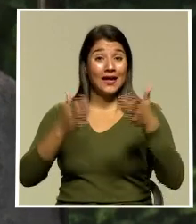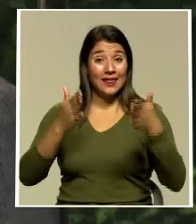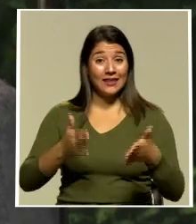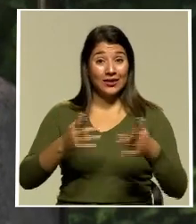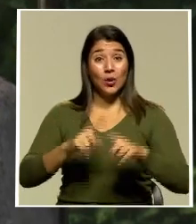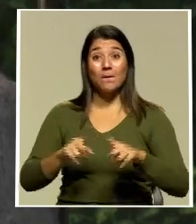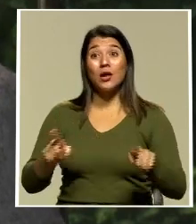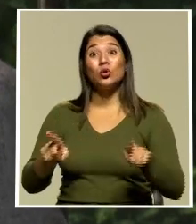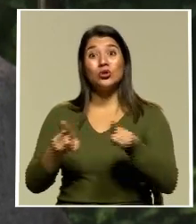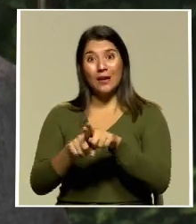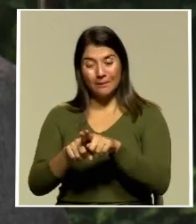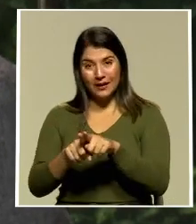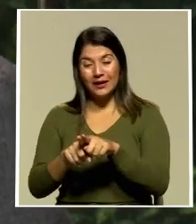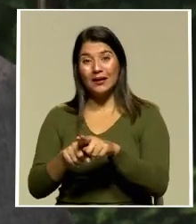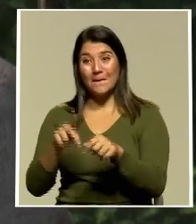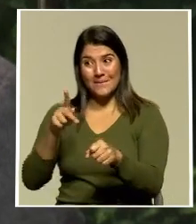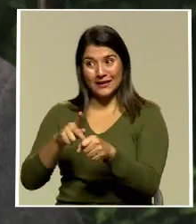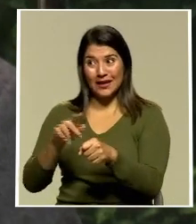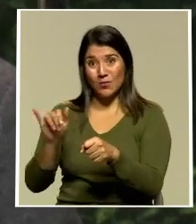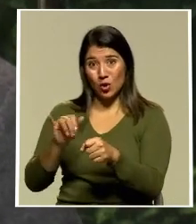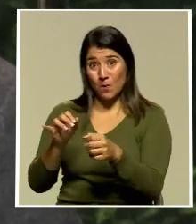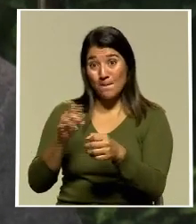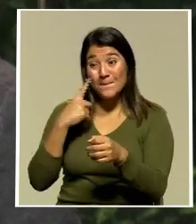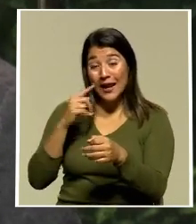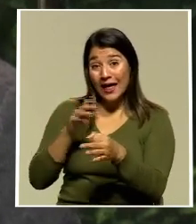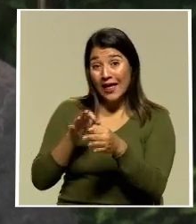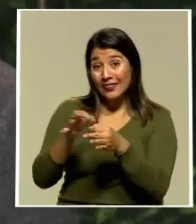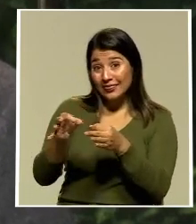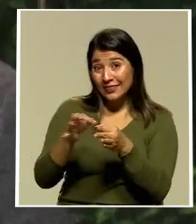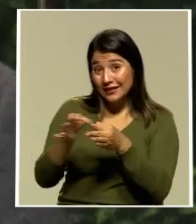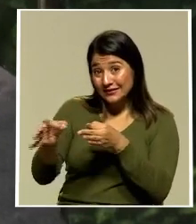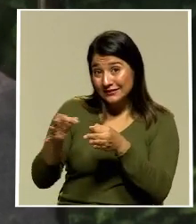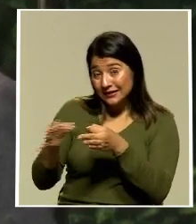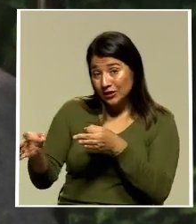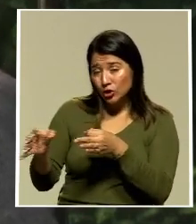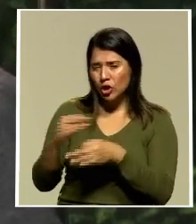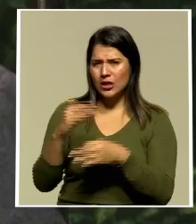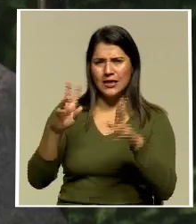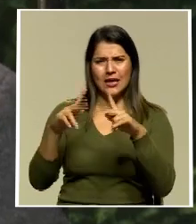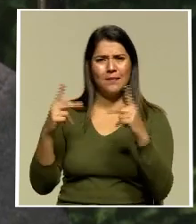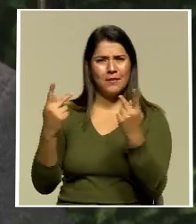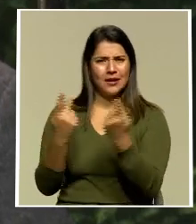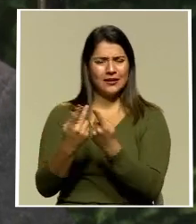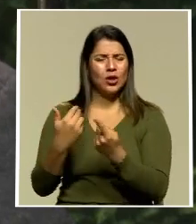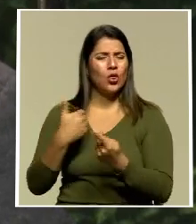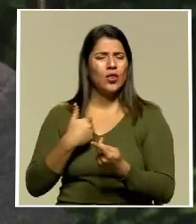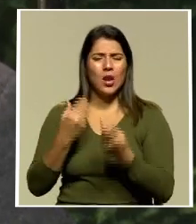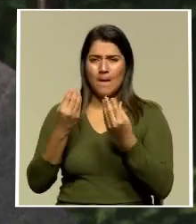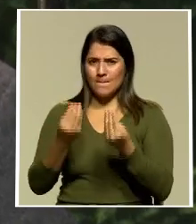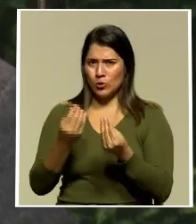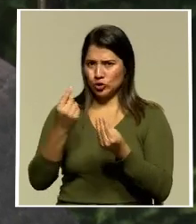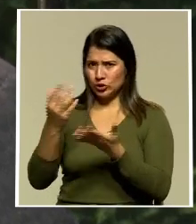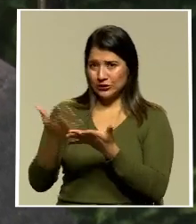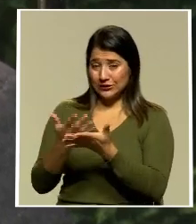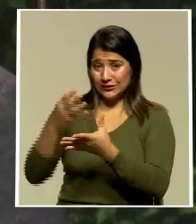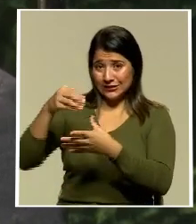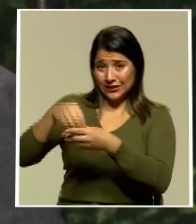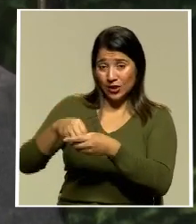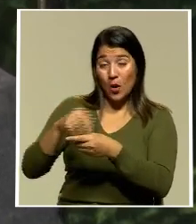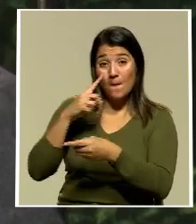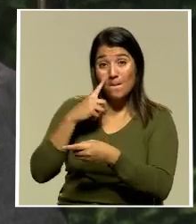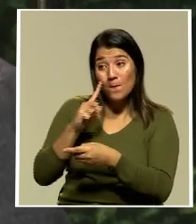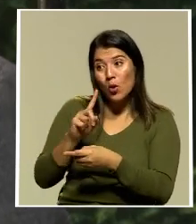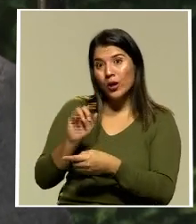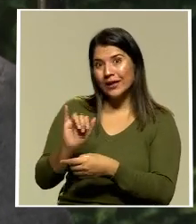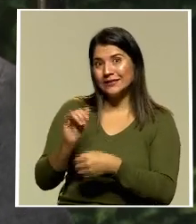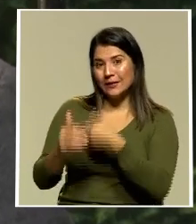procesos distritales. Y bueno, el partido recibe una importante cantidad de ingresos a partir de esos costos de